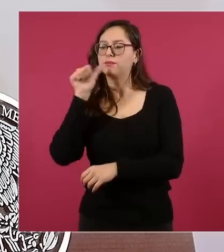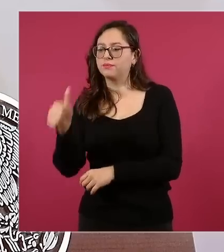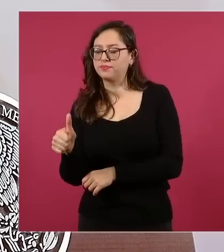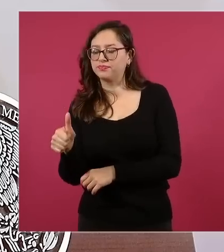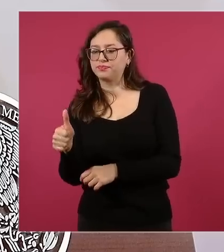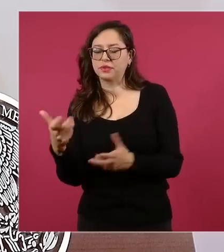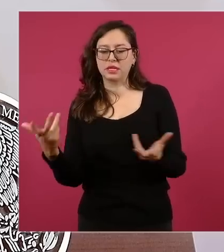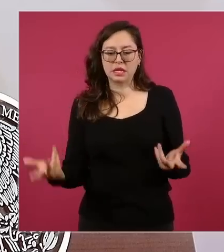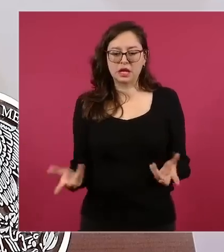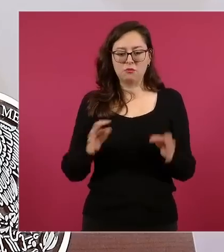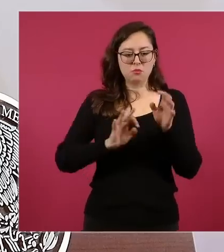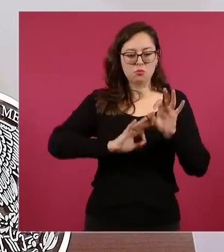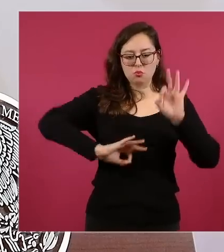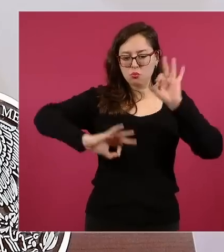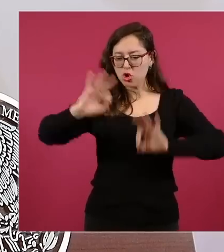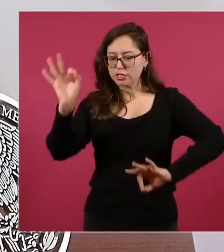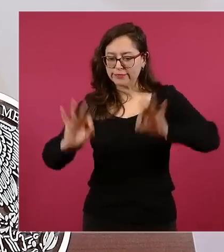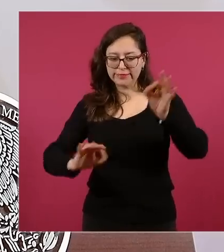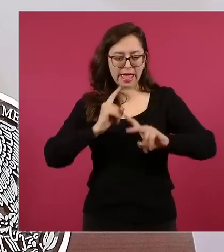presentaron